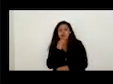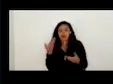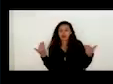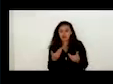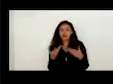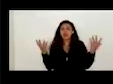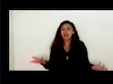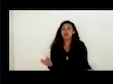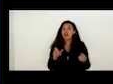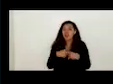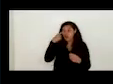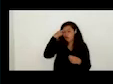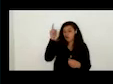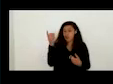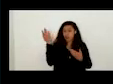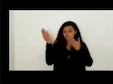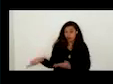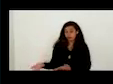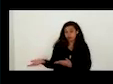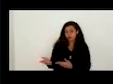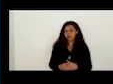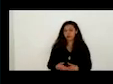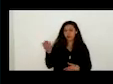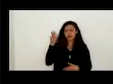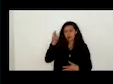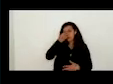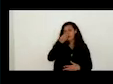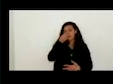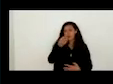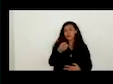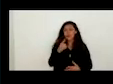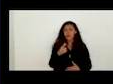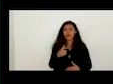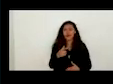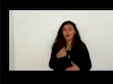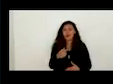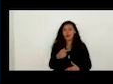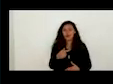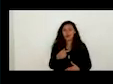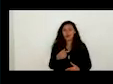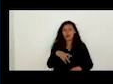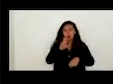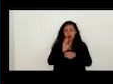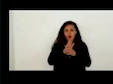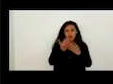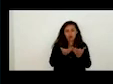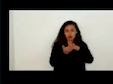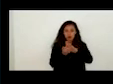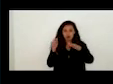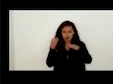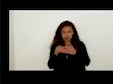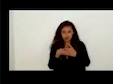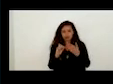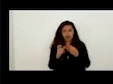algo tan sencillo como esto, como ese rato mencionaban por ahí, un omelette, alguien puso por ahí algo,